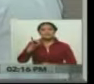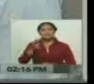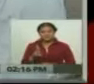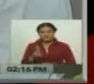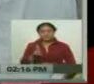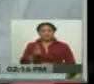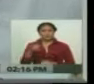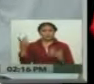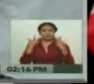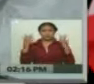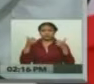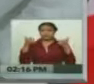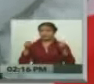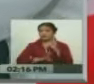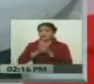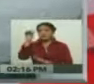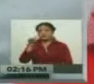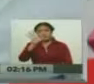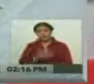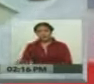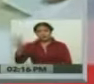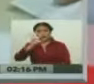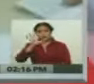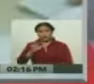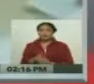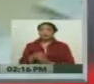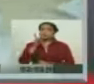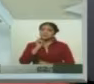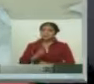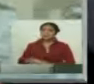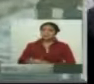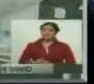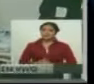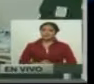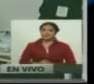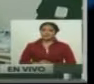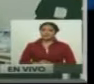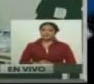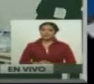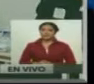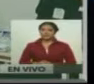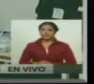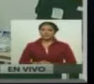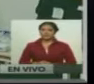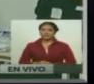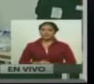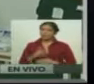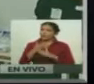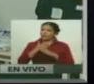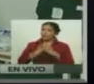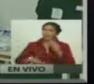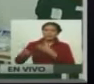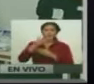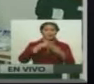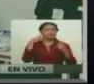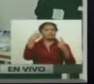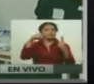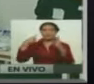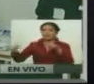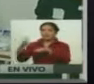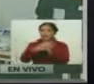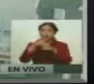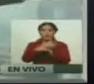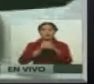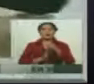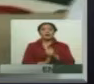una mayoría primera calificada. Si este número llegara a subir, estamos hablando de que se pudiera tener